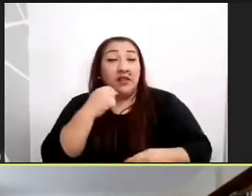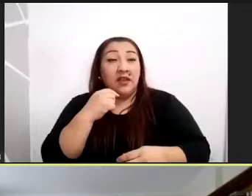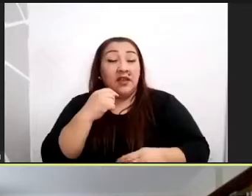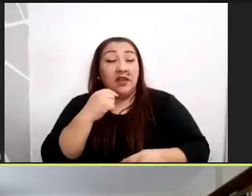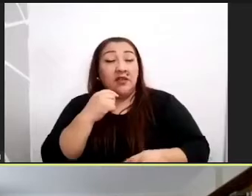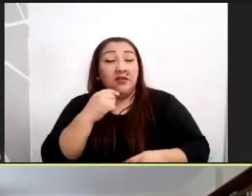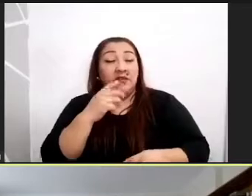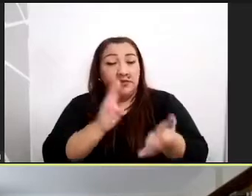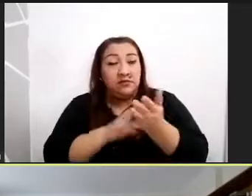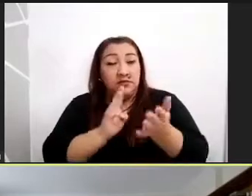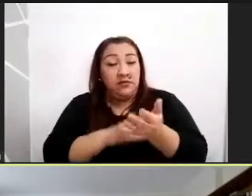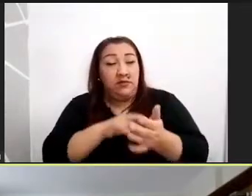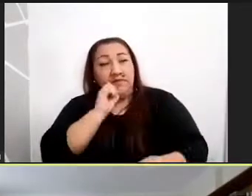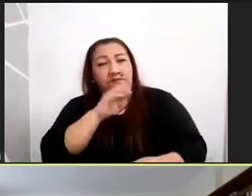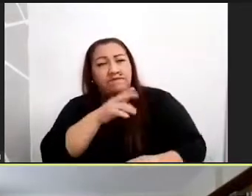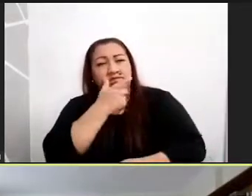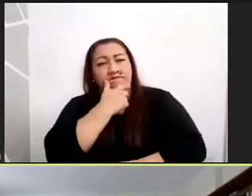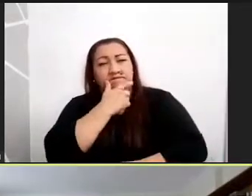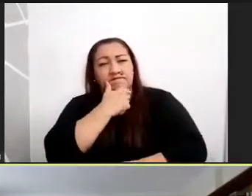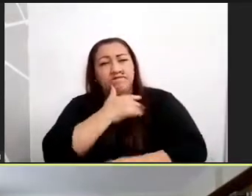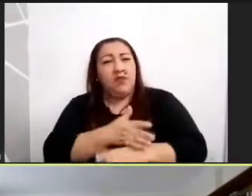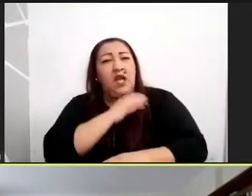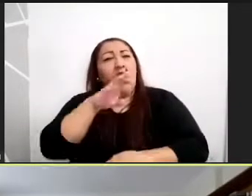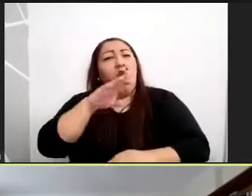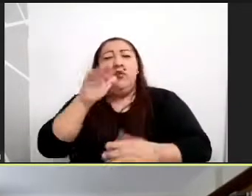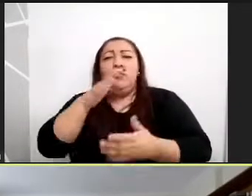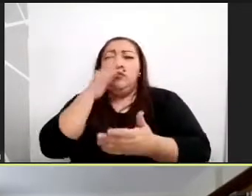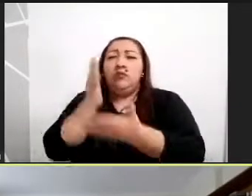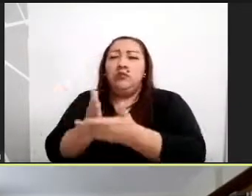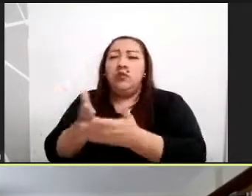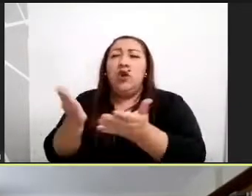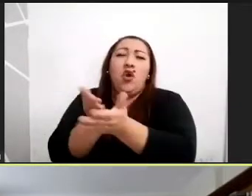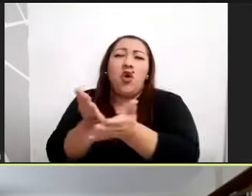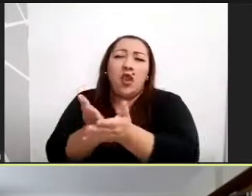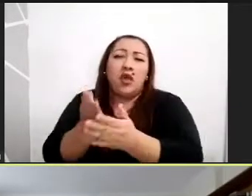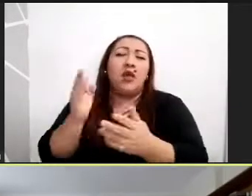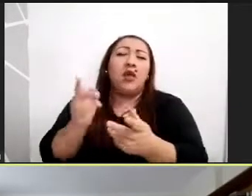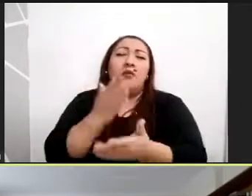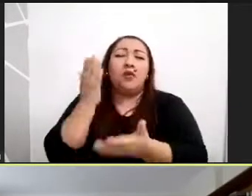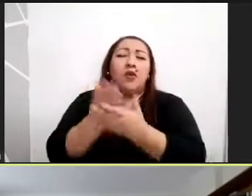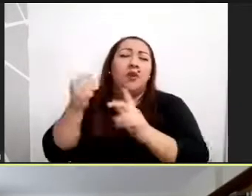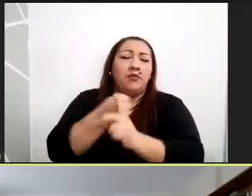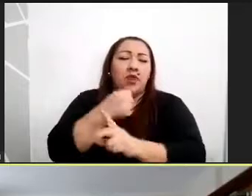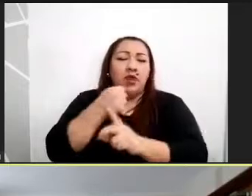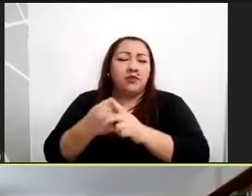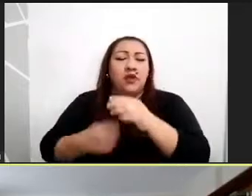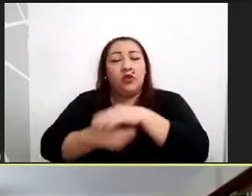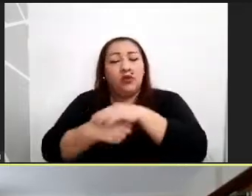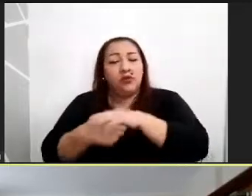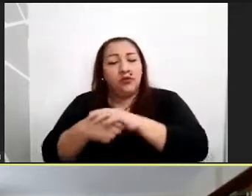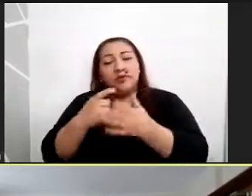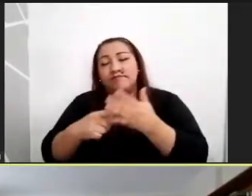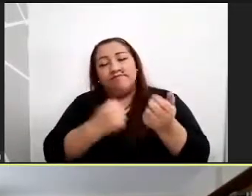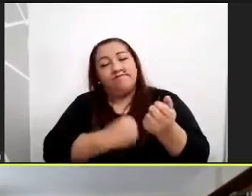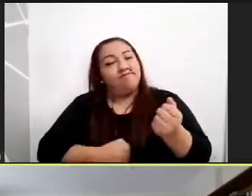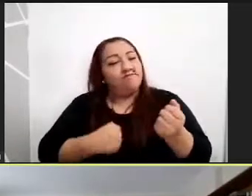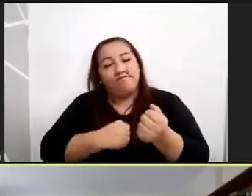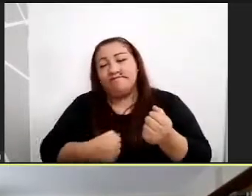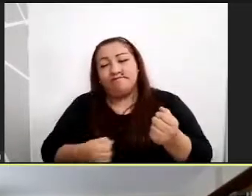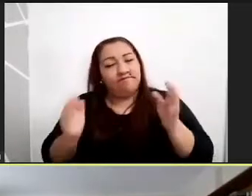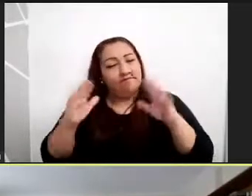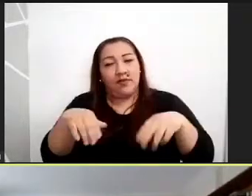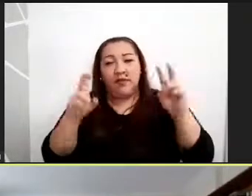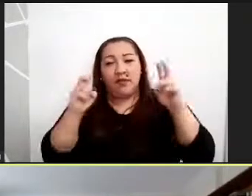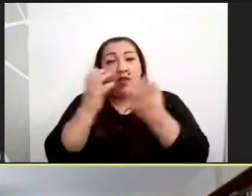sobre las deficiencias de nuestras escuelas, por ejemplo, y la violencia e incluso la corrupción que lamentablemente permea el sistema